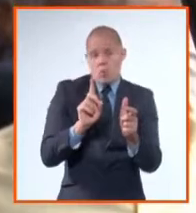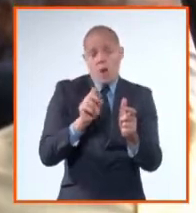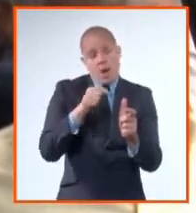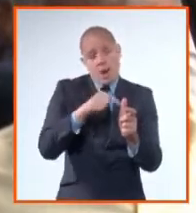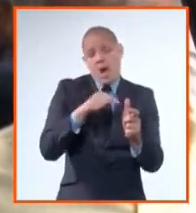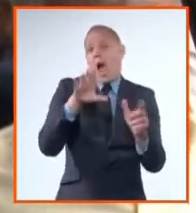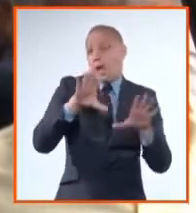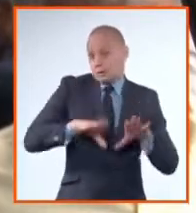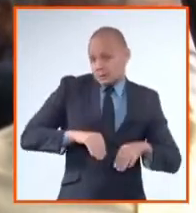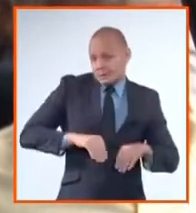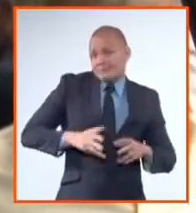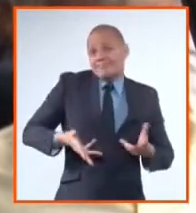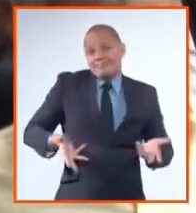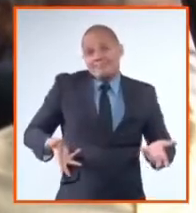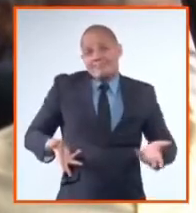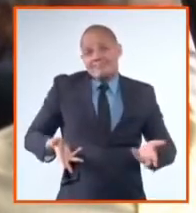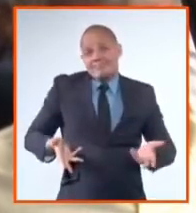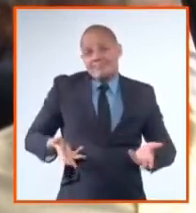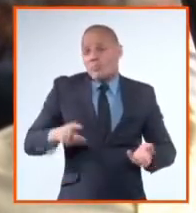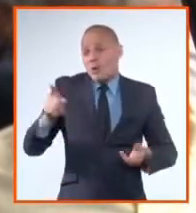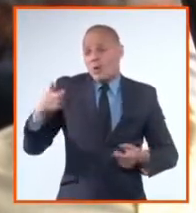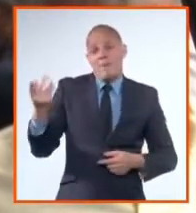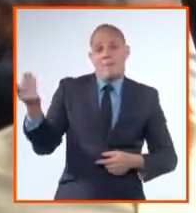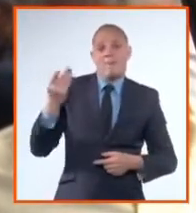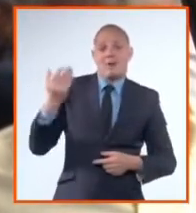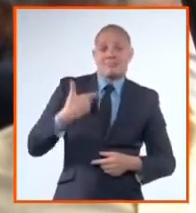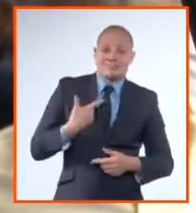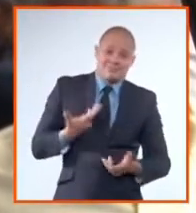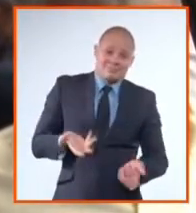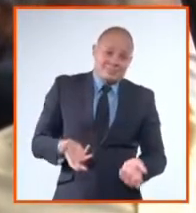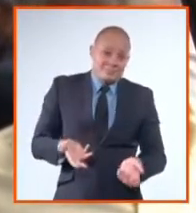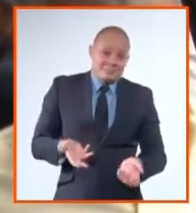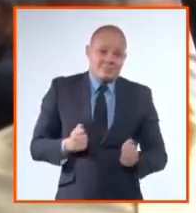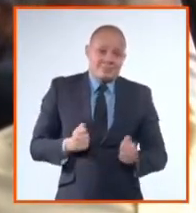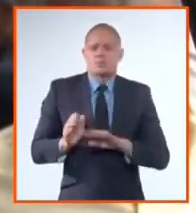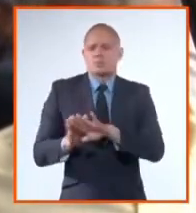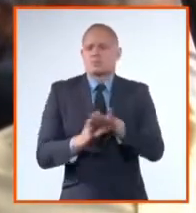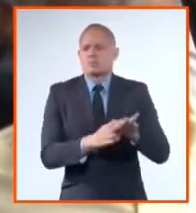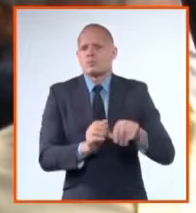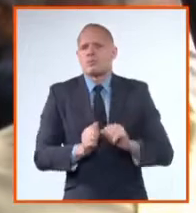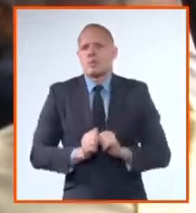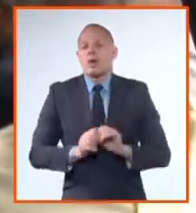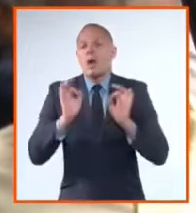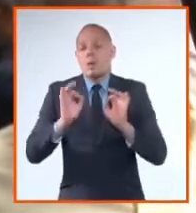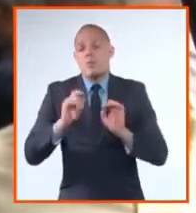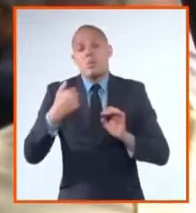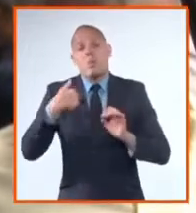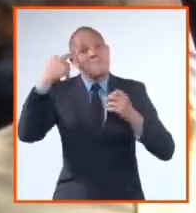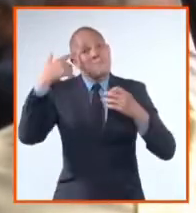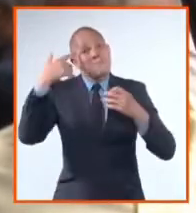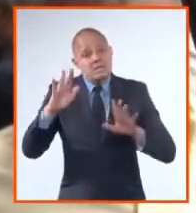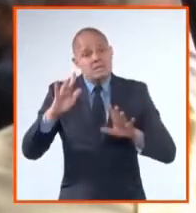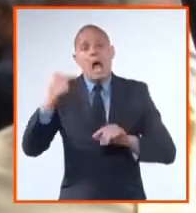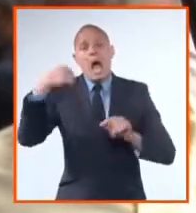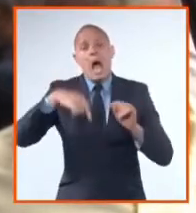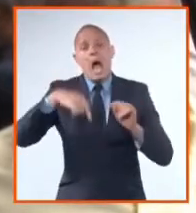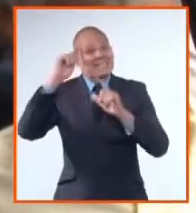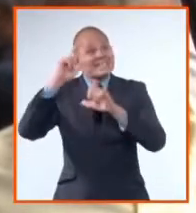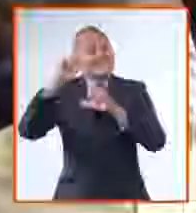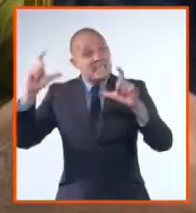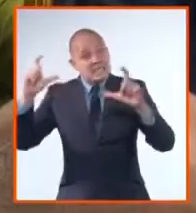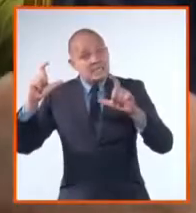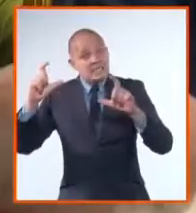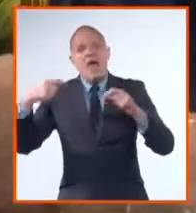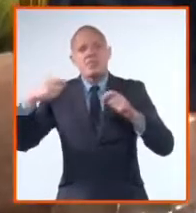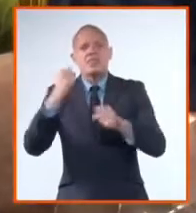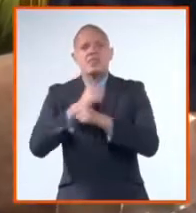estamos trabajando en una estrategia comunicacional para potenciar el rol de la ciencia en el trabajo político